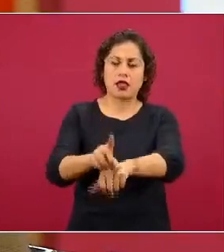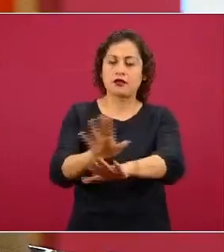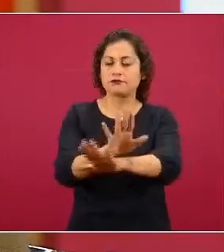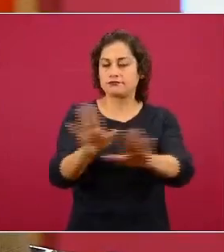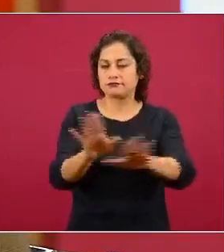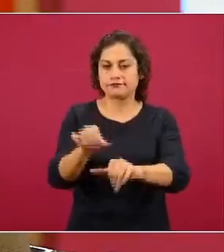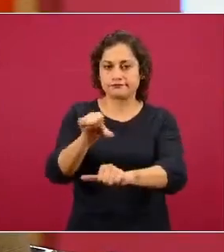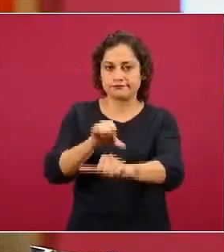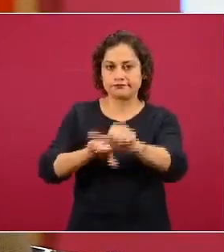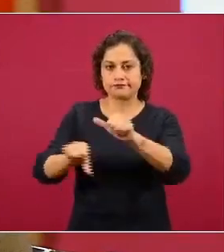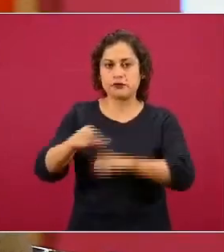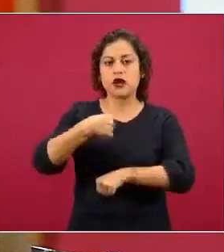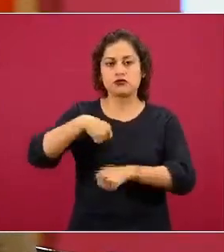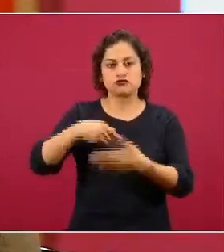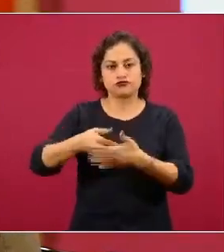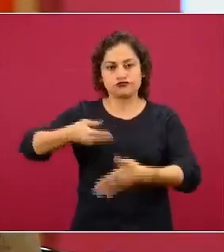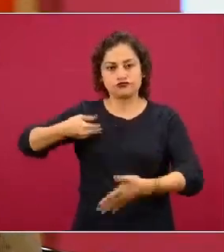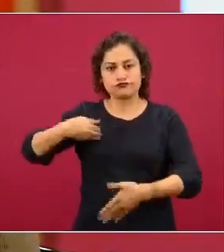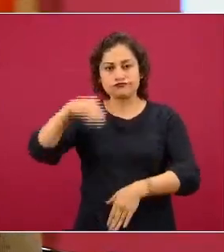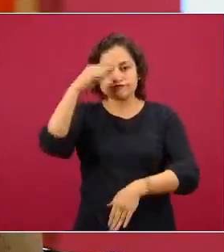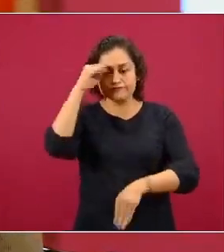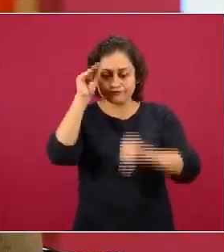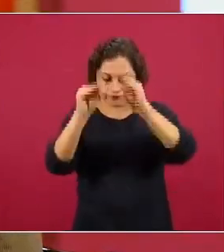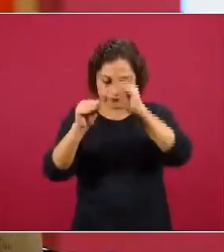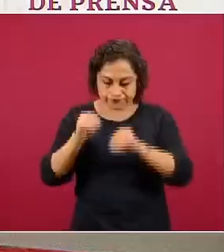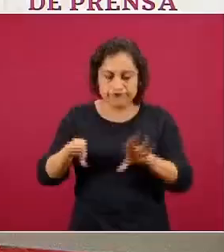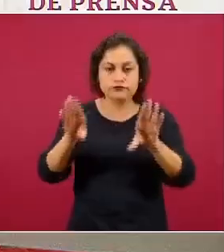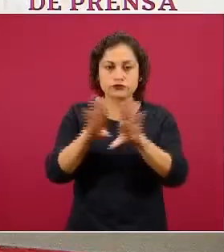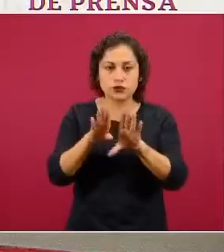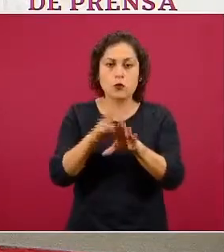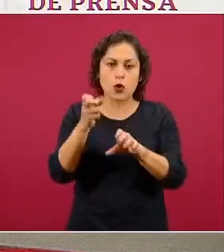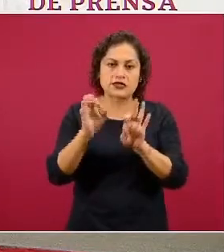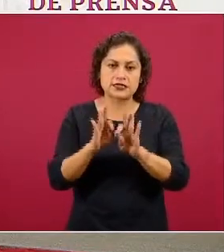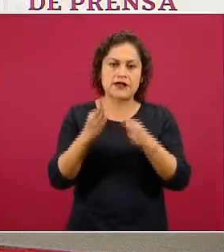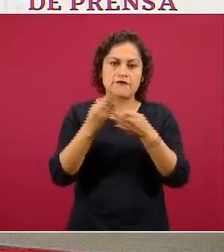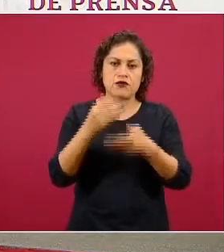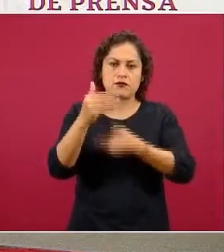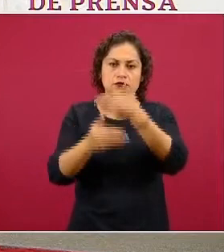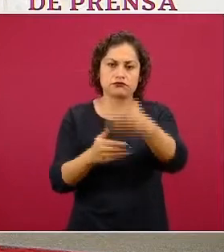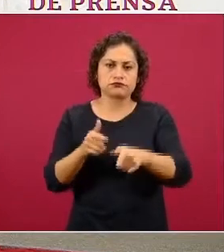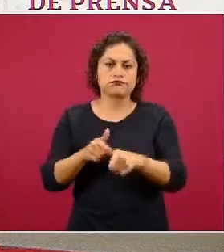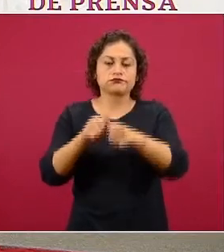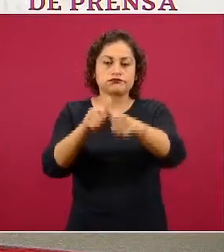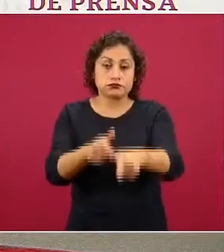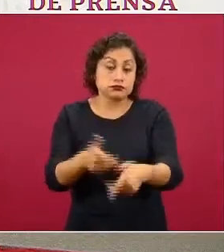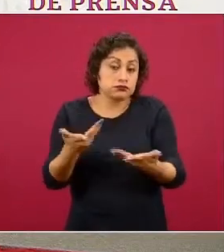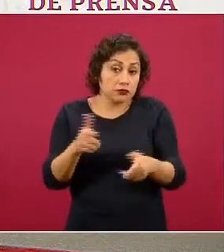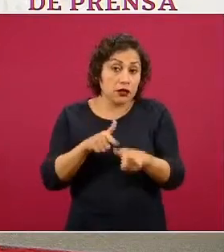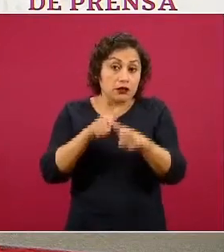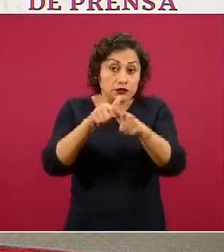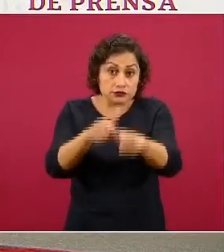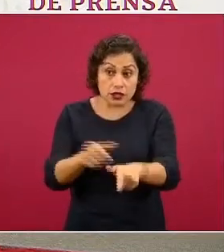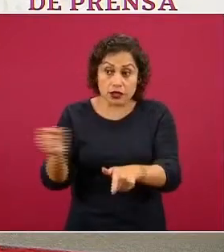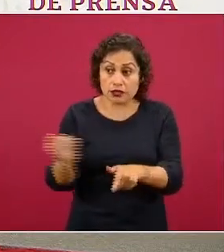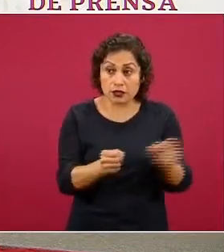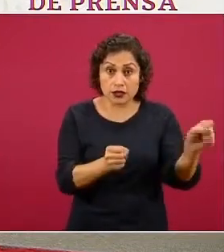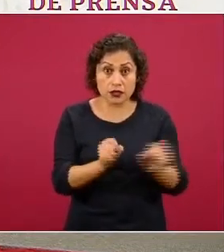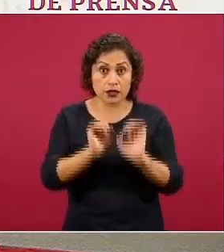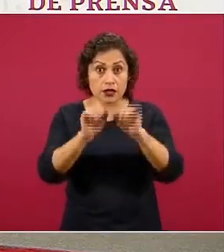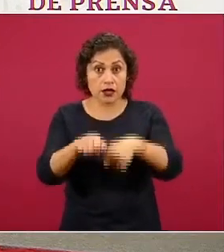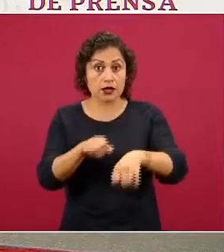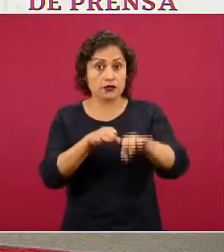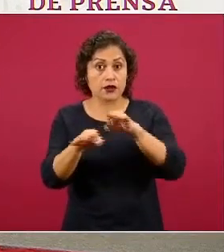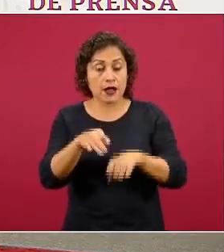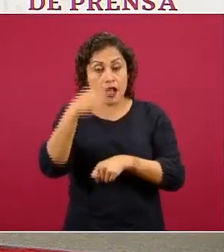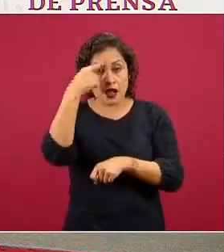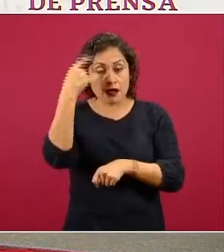de las estrategias. Creo que es importante seguir manteniéndolas y seguir manteniendo pues los contratos hasta que tengamos una seguridad